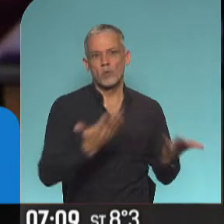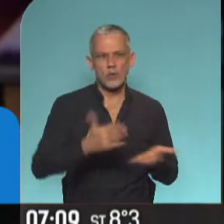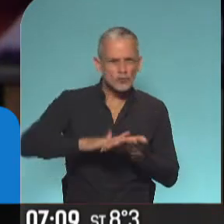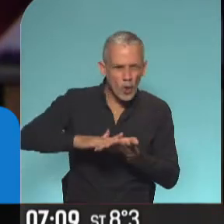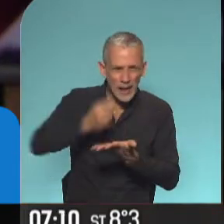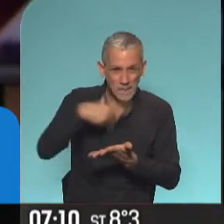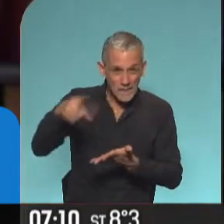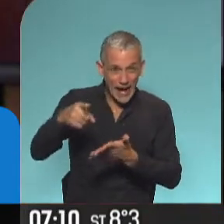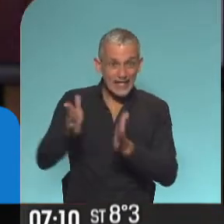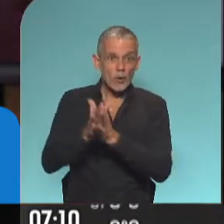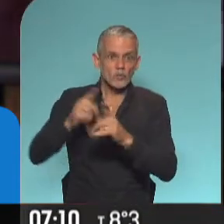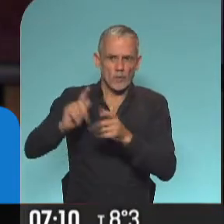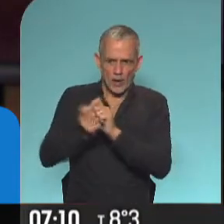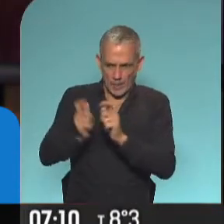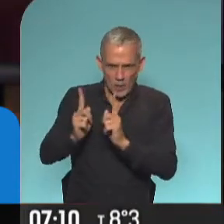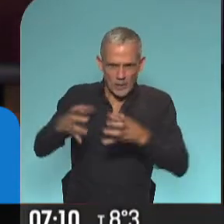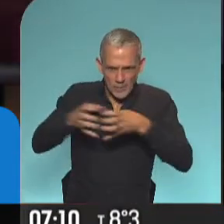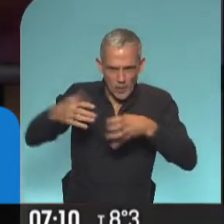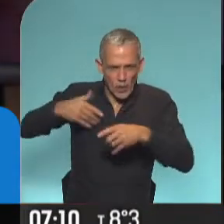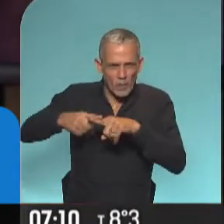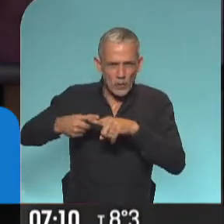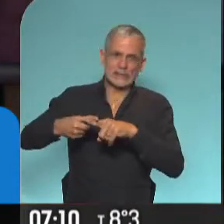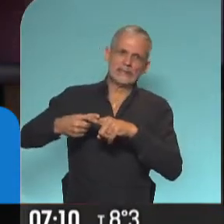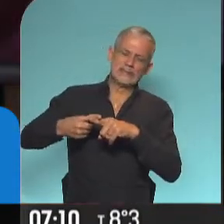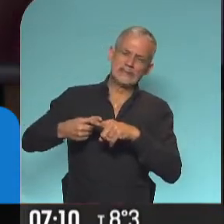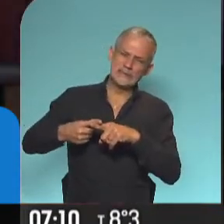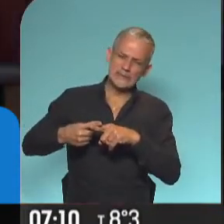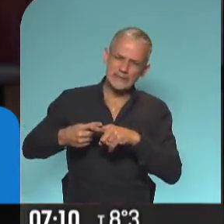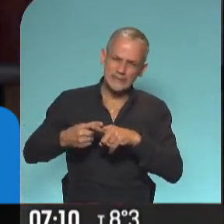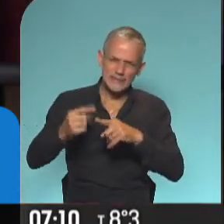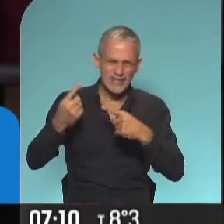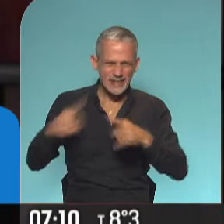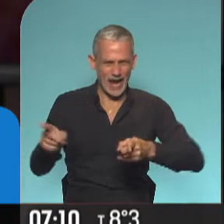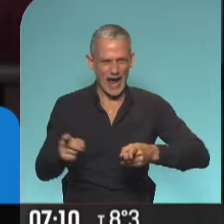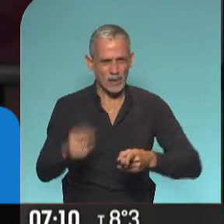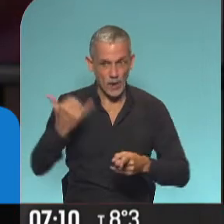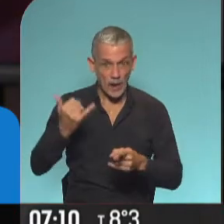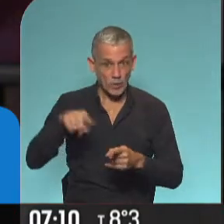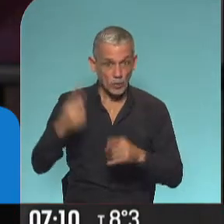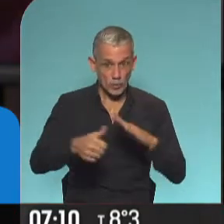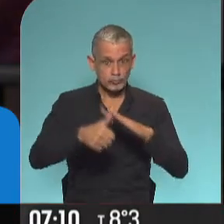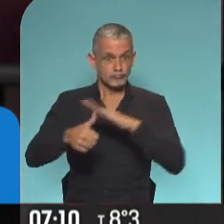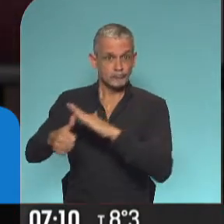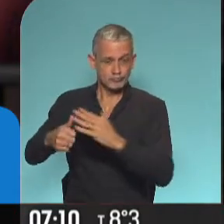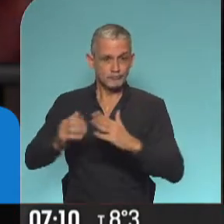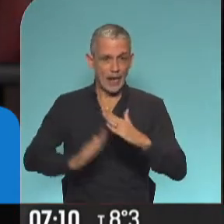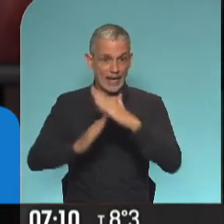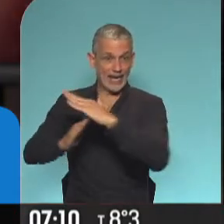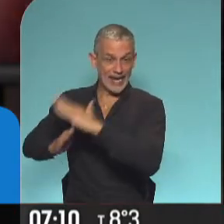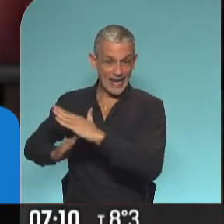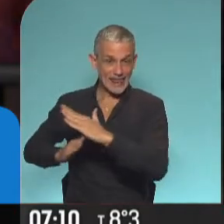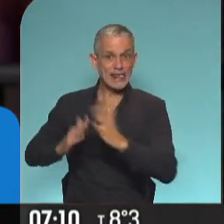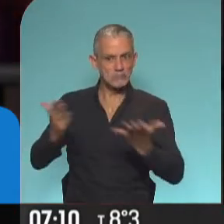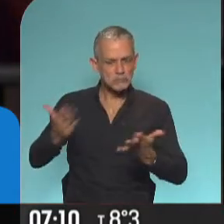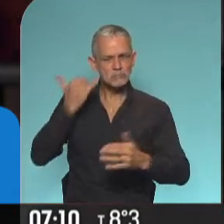Mauricio Macri, que pertenecía a su propio espacio, bueno, también genera ruido, porque sabemos que además hay otros dirigentes dentro de Juntos por el Cambio que ya